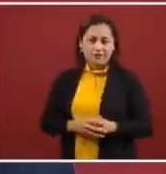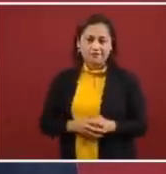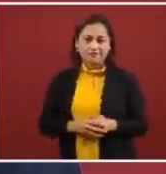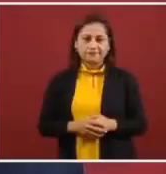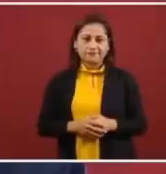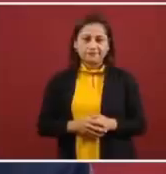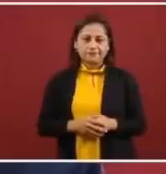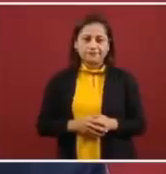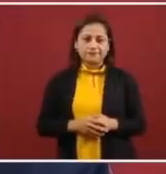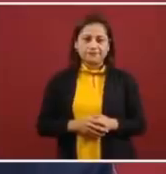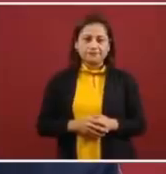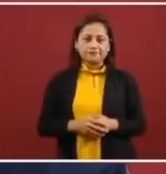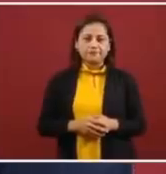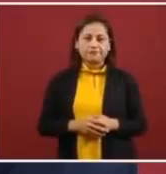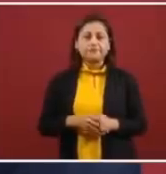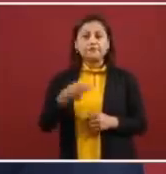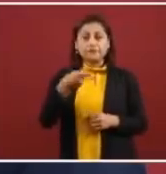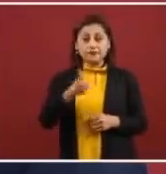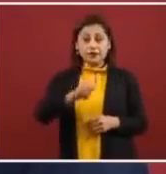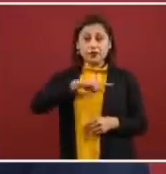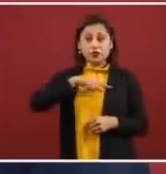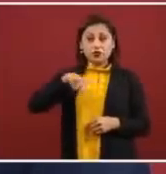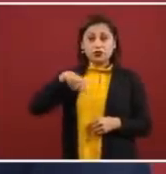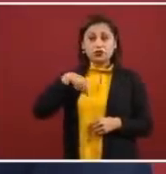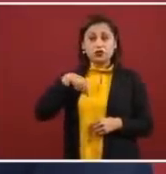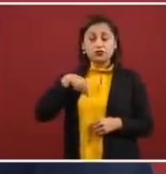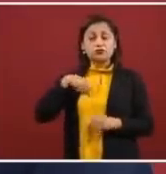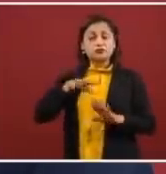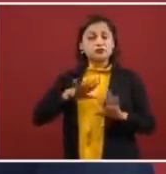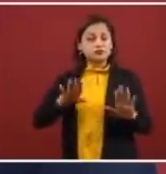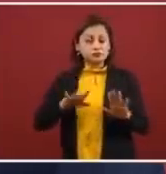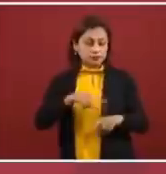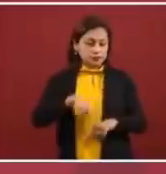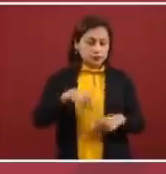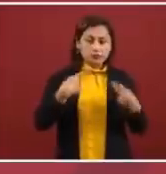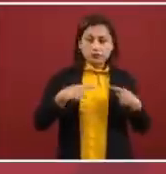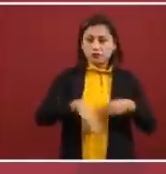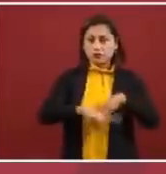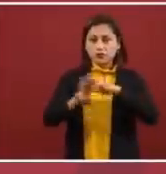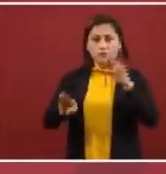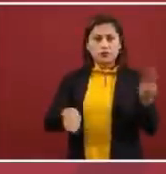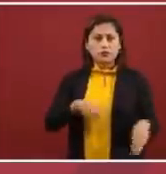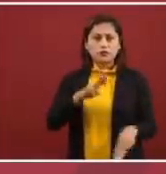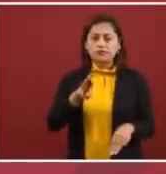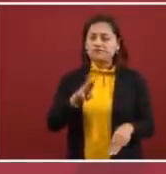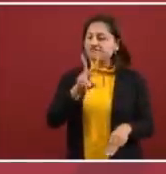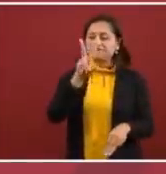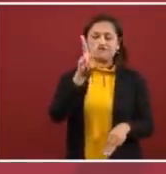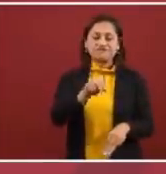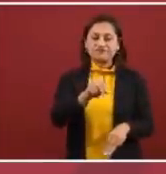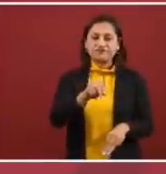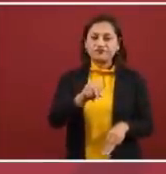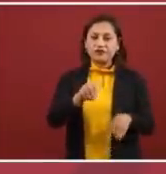decidimos no arriesgar la vida de la gente fue una decisión que tomó el